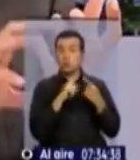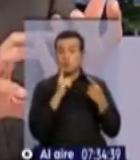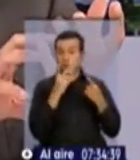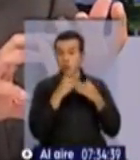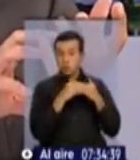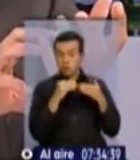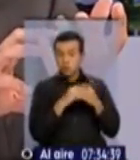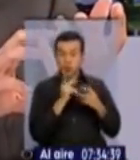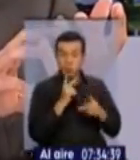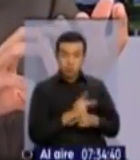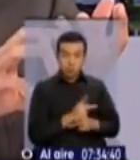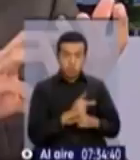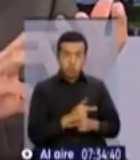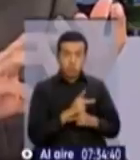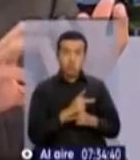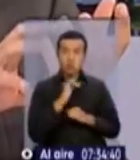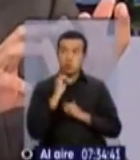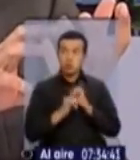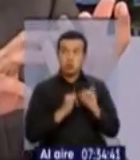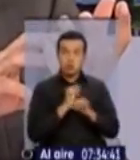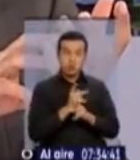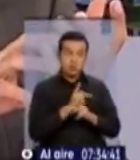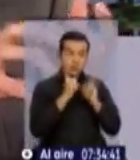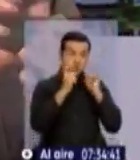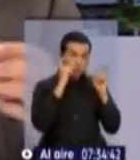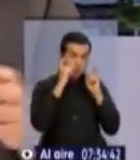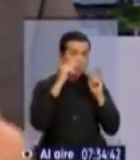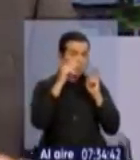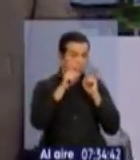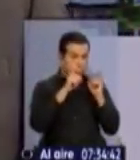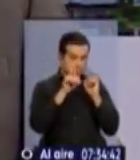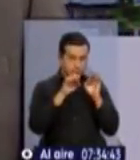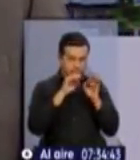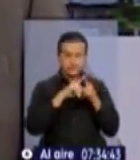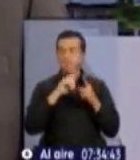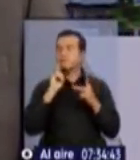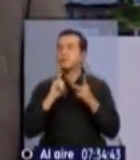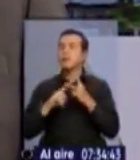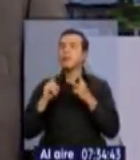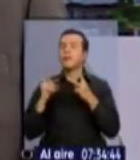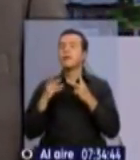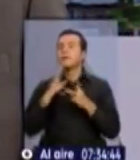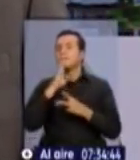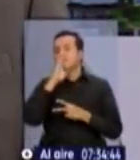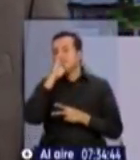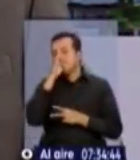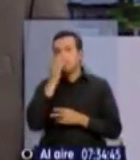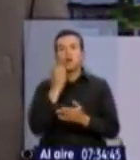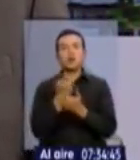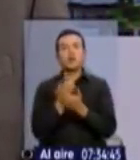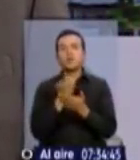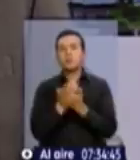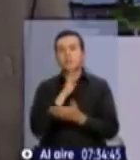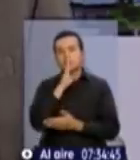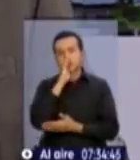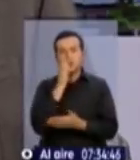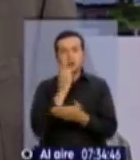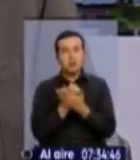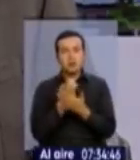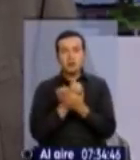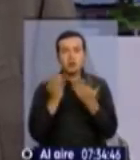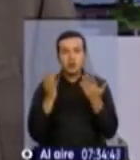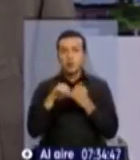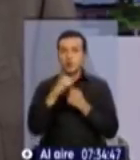sector el sector externo si ya nos vamos a referir a eso y dos seguimos siendo una economía caracterizada por exportar